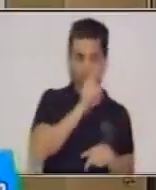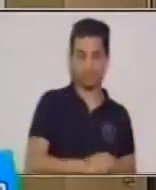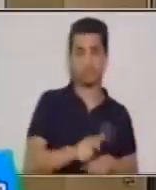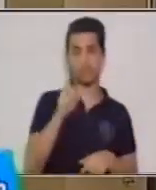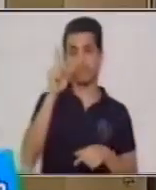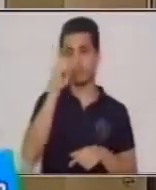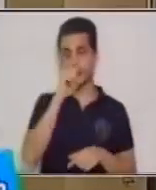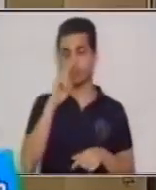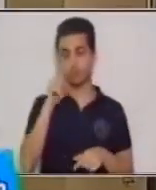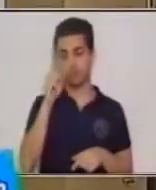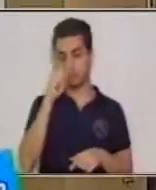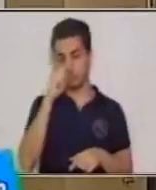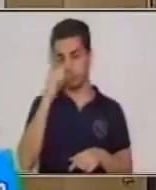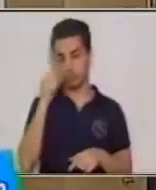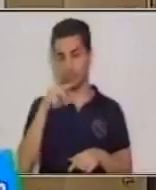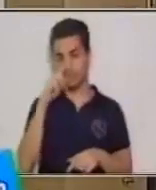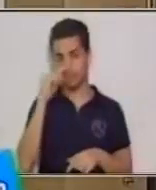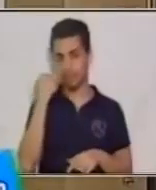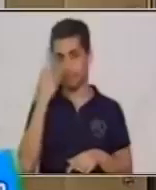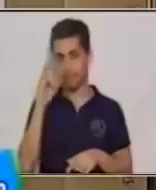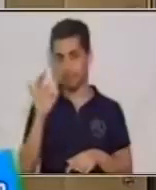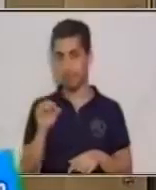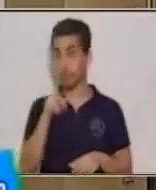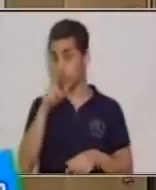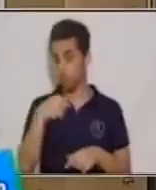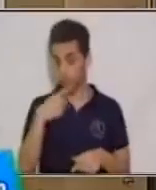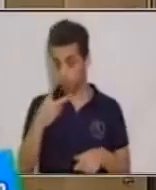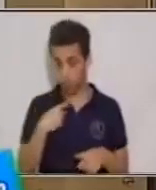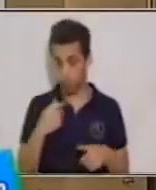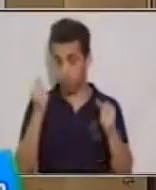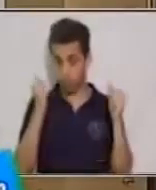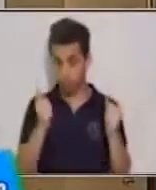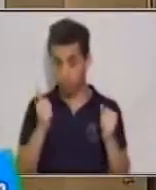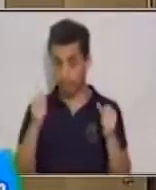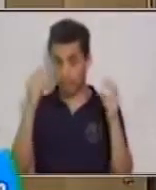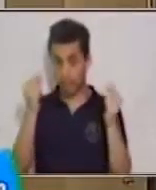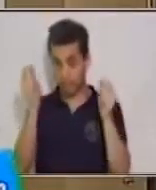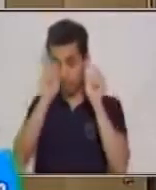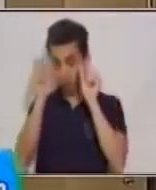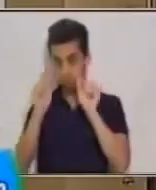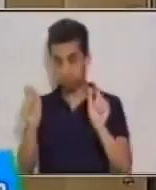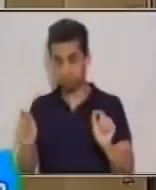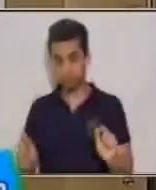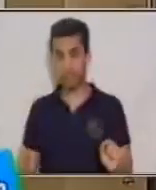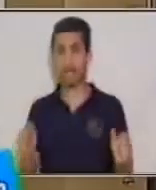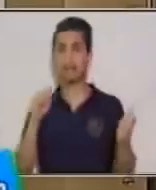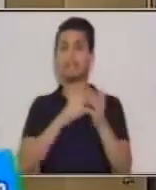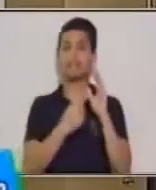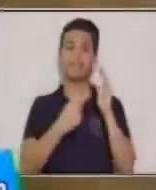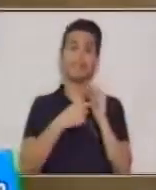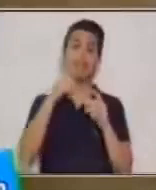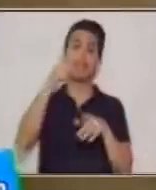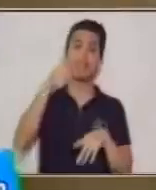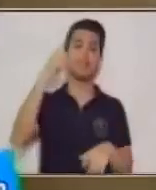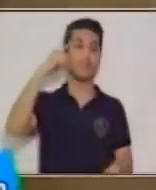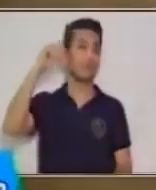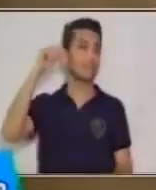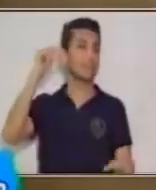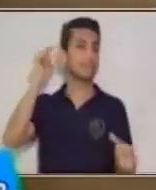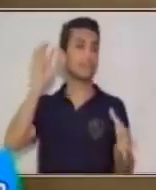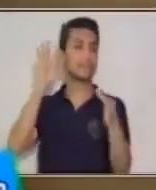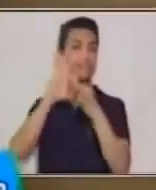Bien. Si lo hiciste junto conmigo y lo hiciste rápido, significa que tú